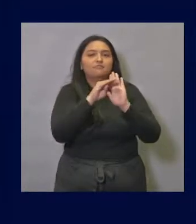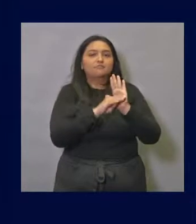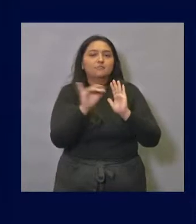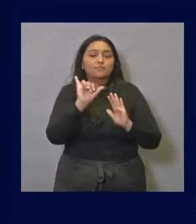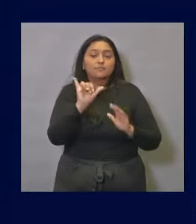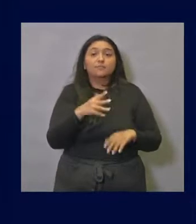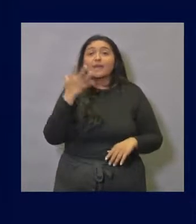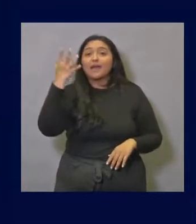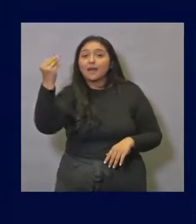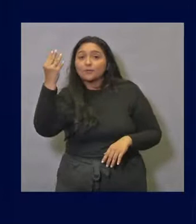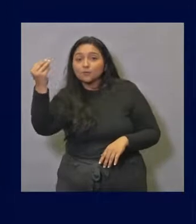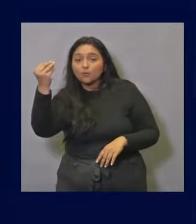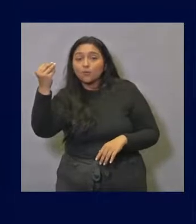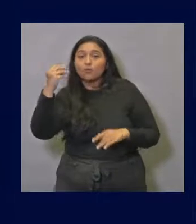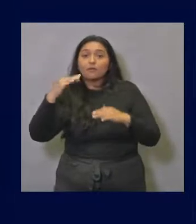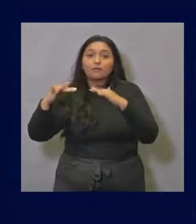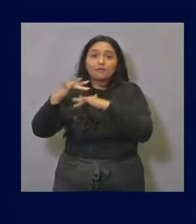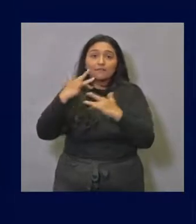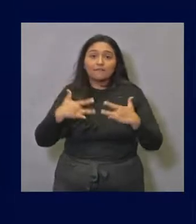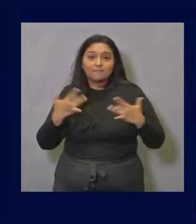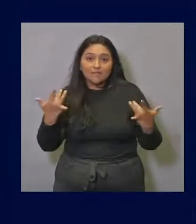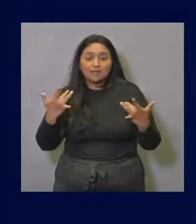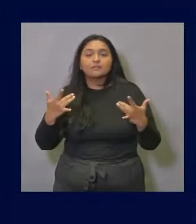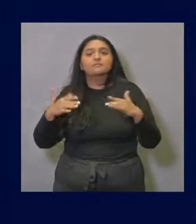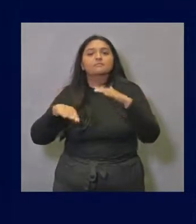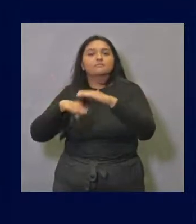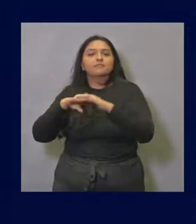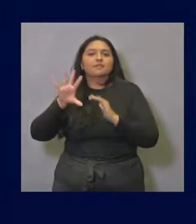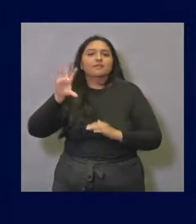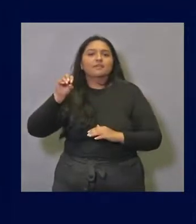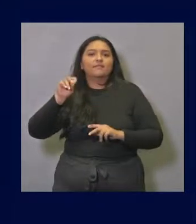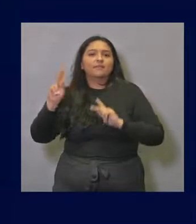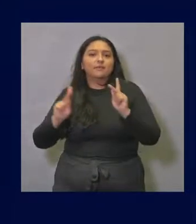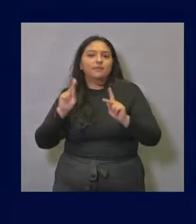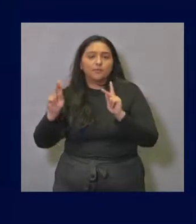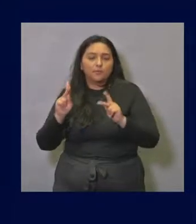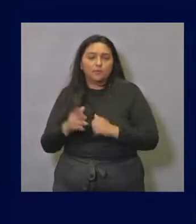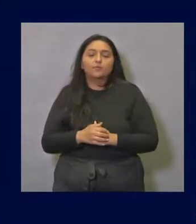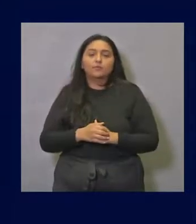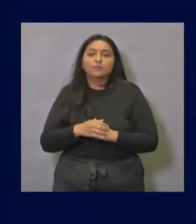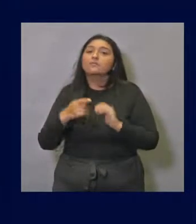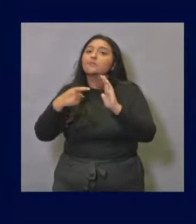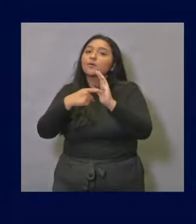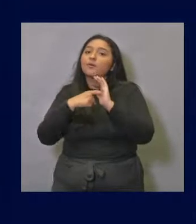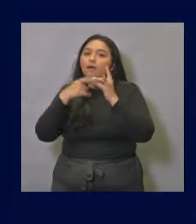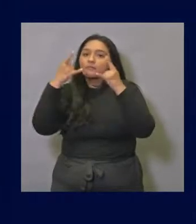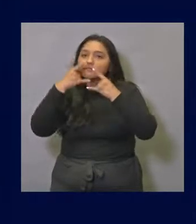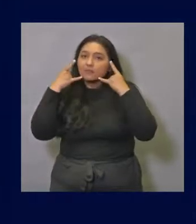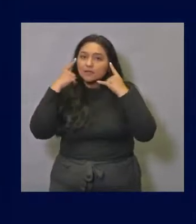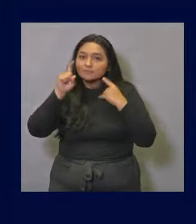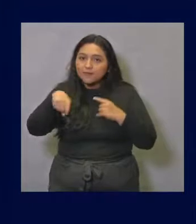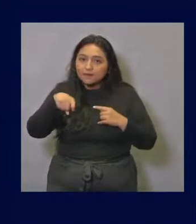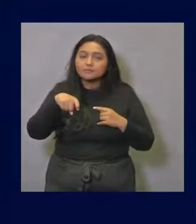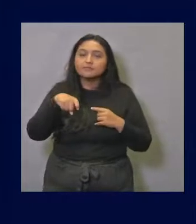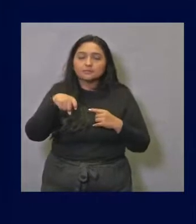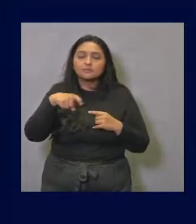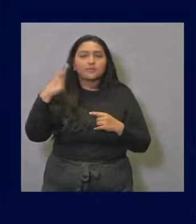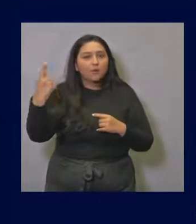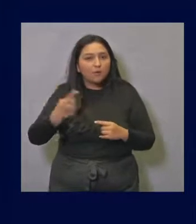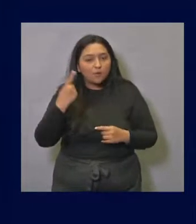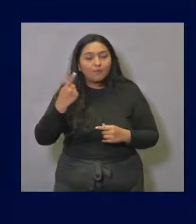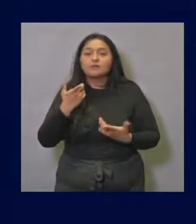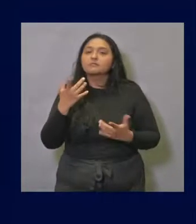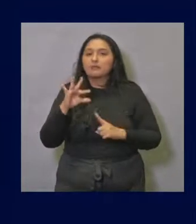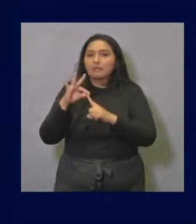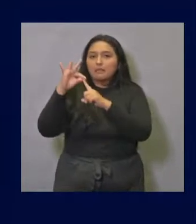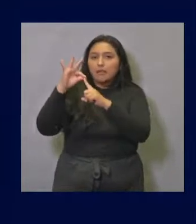tener hasta un máximo de 50 personas. Se va a requerir el uso de mascarillas en todo momento, a menos que